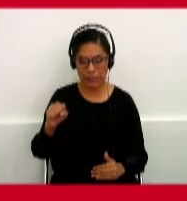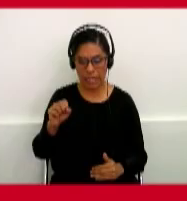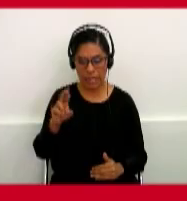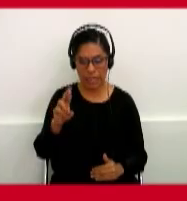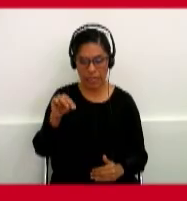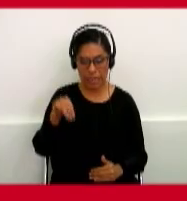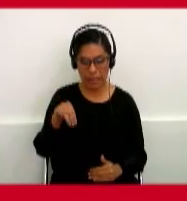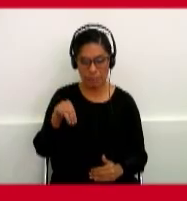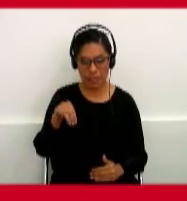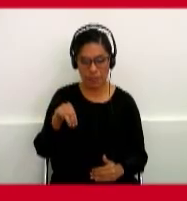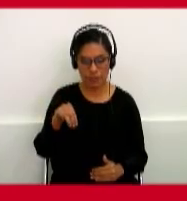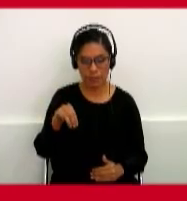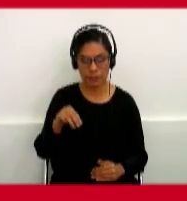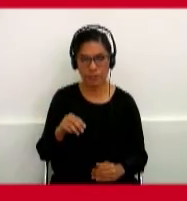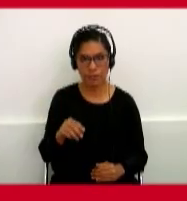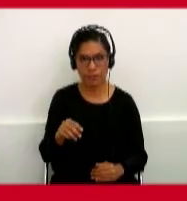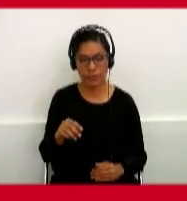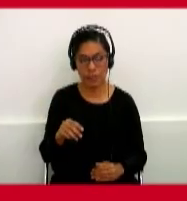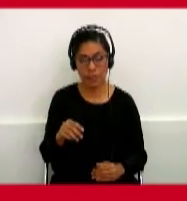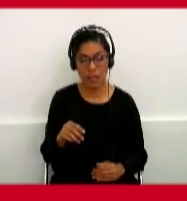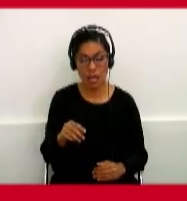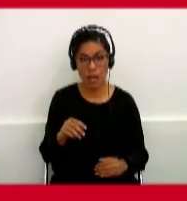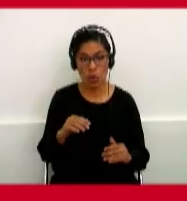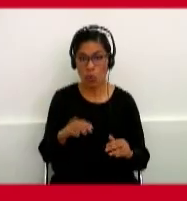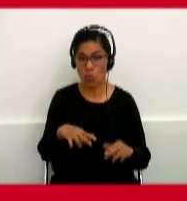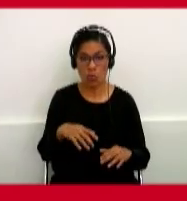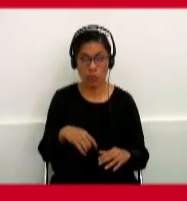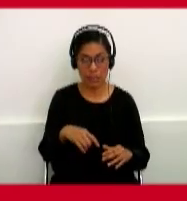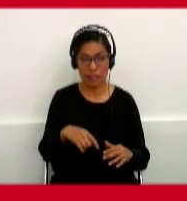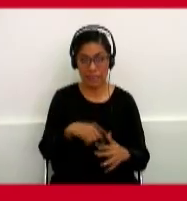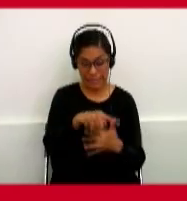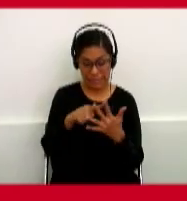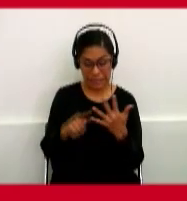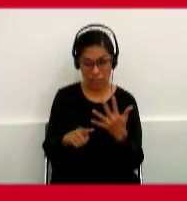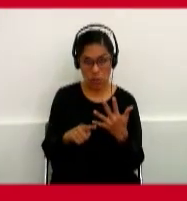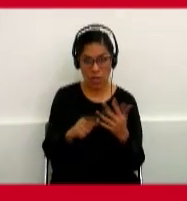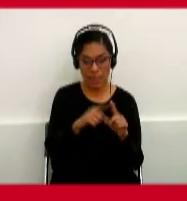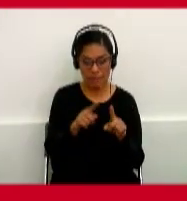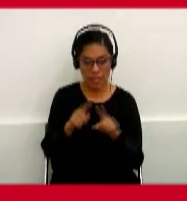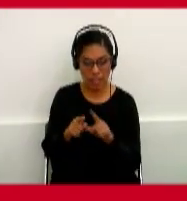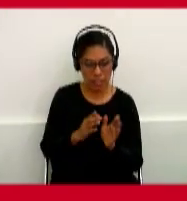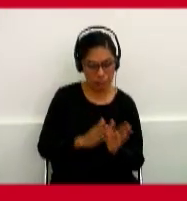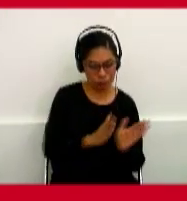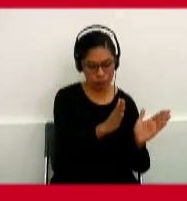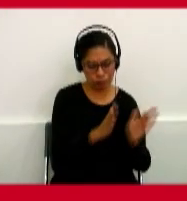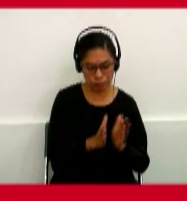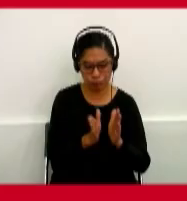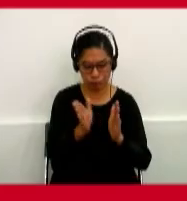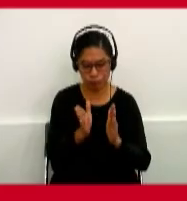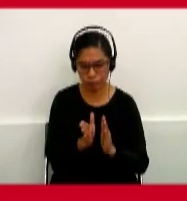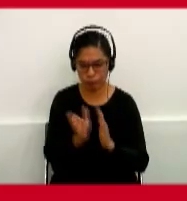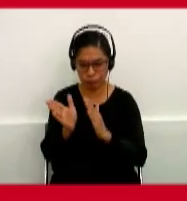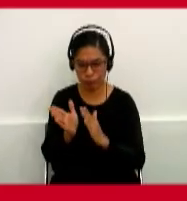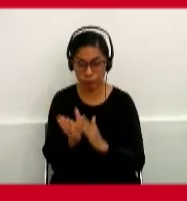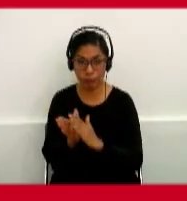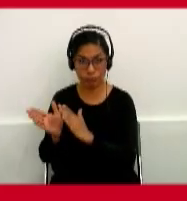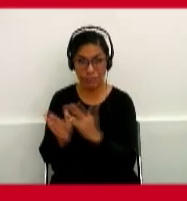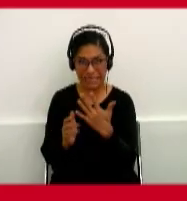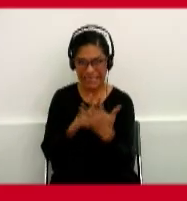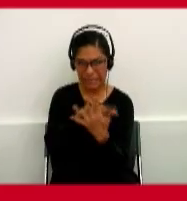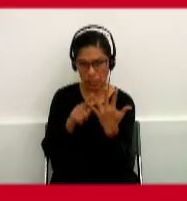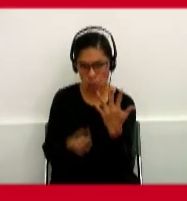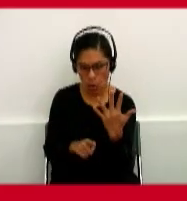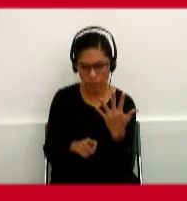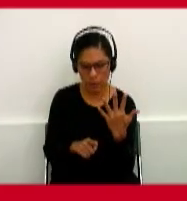es con elementos finitos. Bueno, lo hemos separado en 5 pasos. Y bueno, como primer paso, siempre es muy